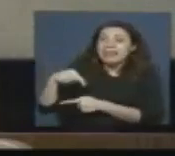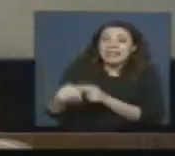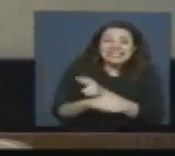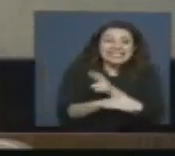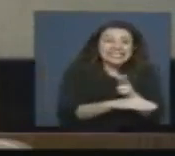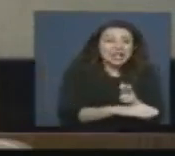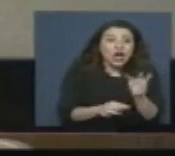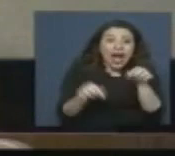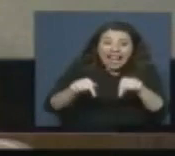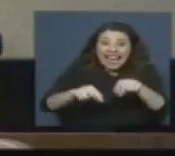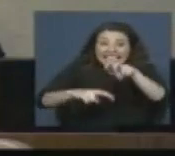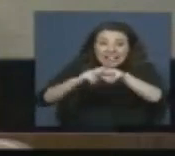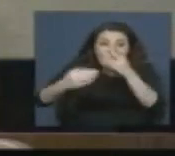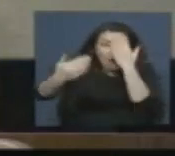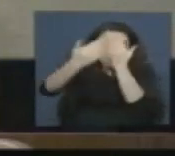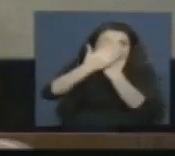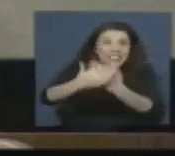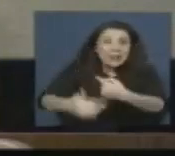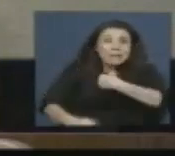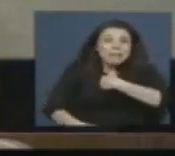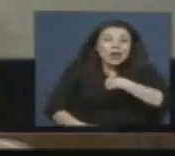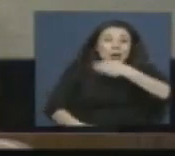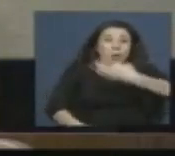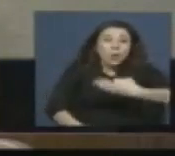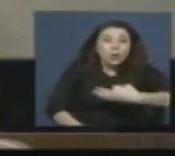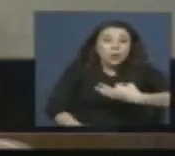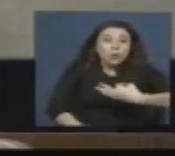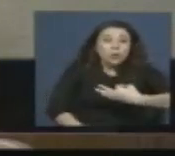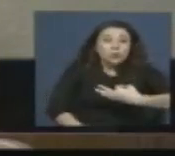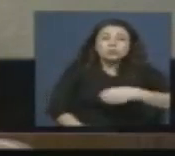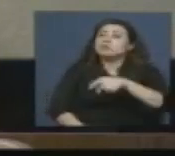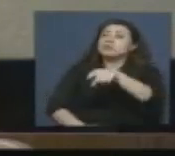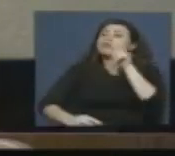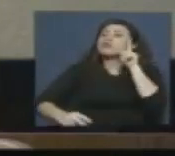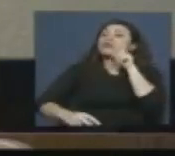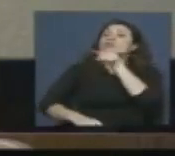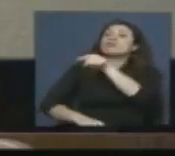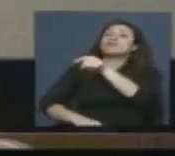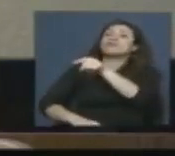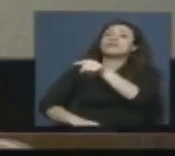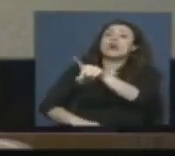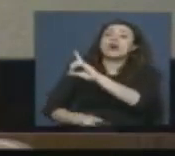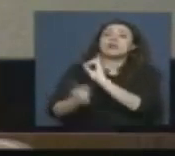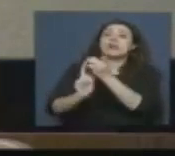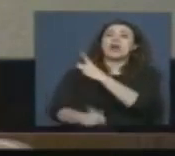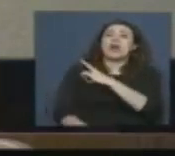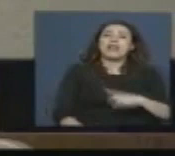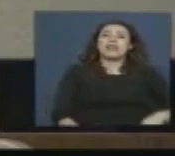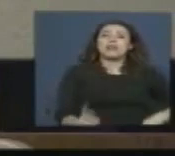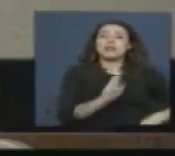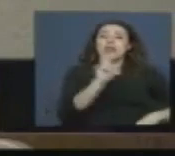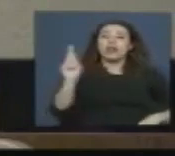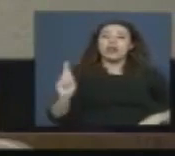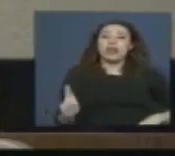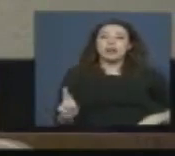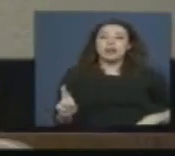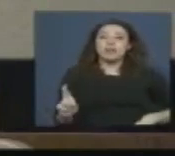aquí, justo sentado al frente mío. Y ahí está, de diputado de la República.